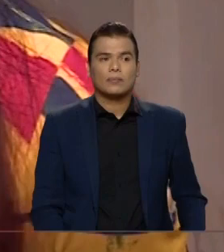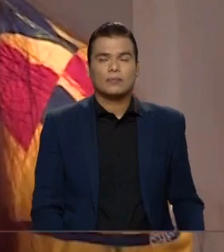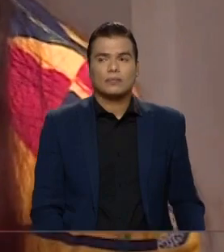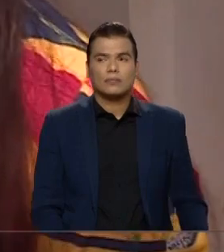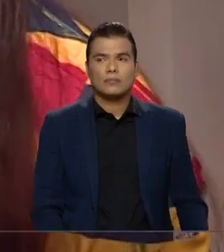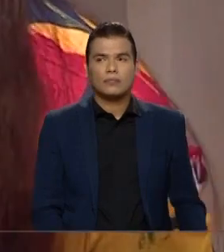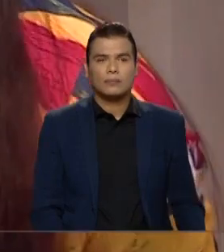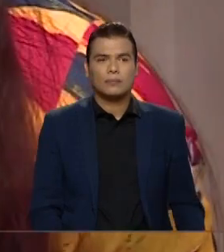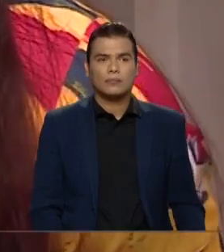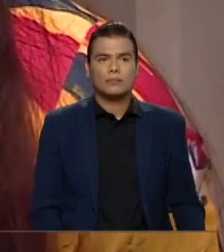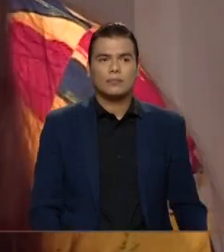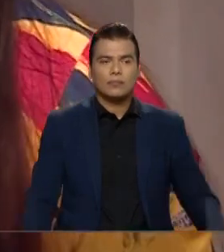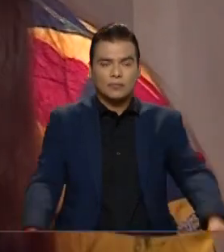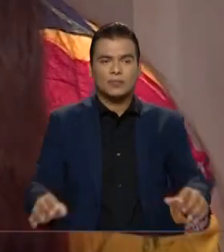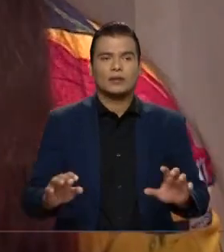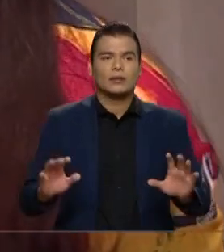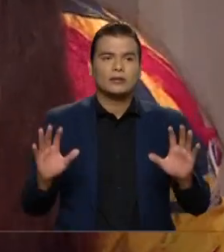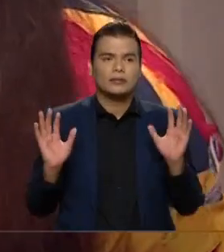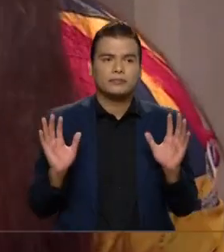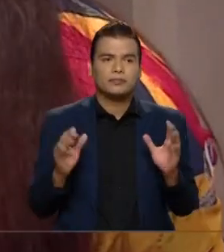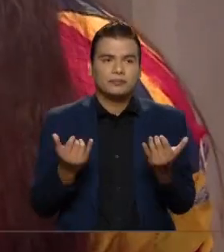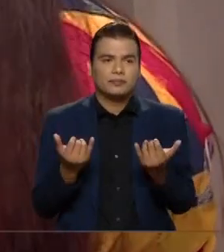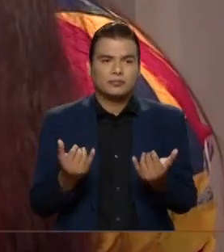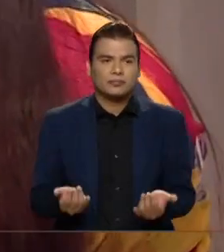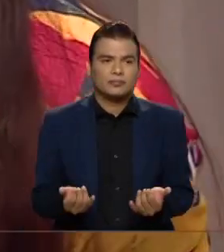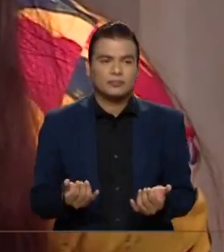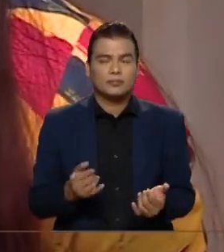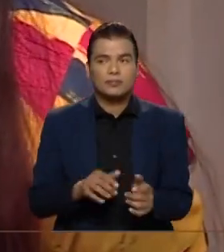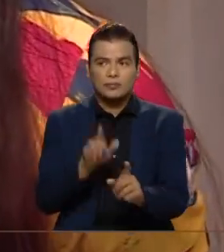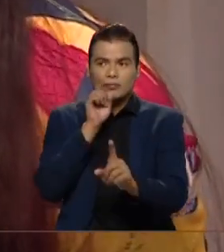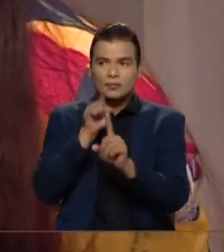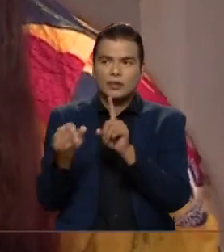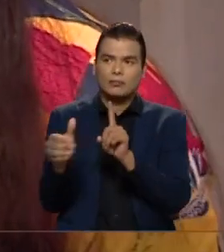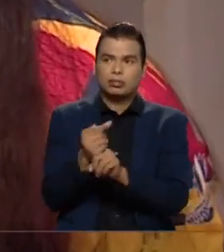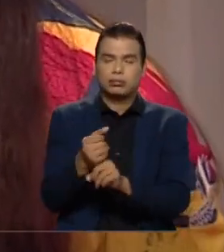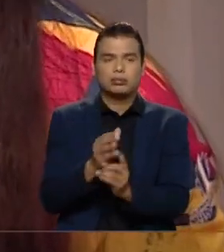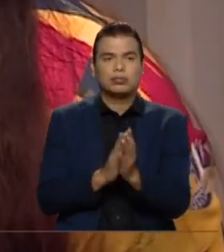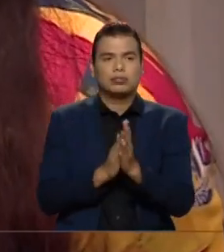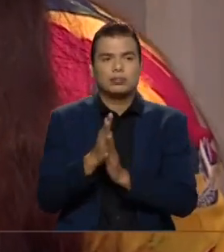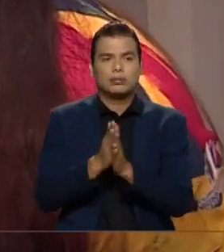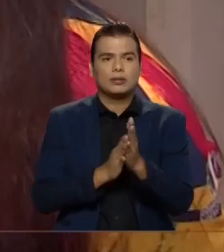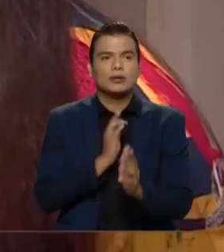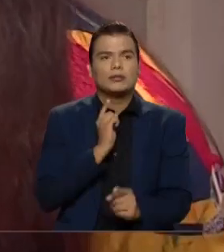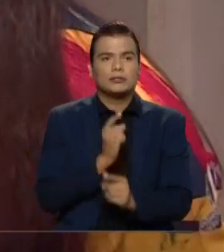a los suramericanos, no se dieron las cosas. Como Dios está con uno, la